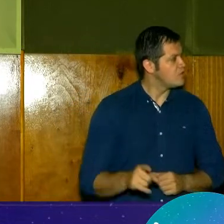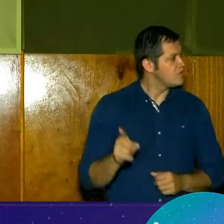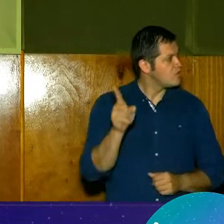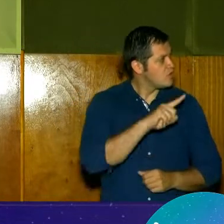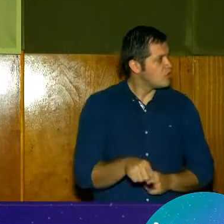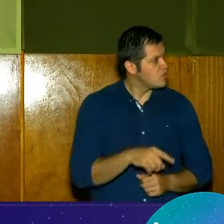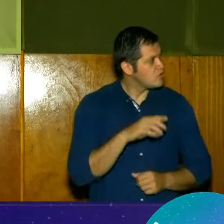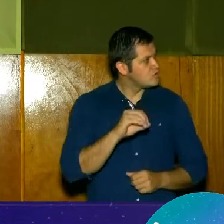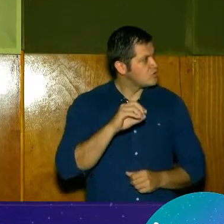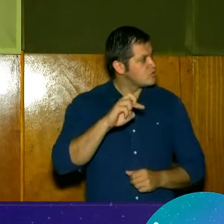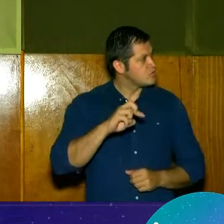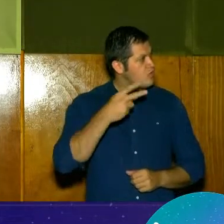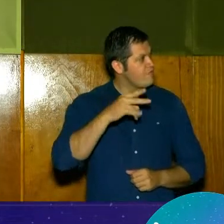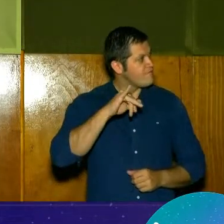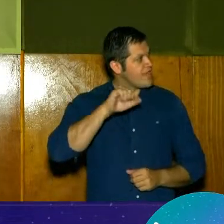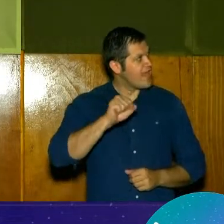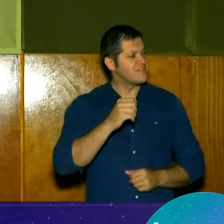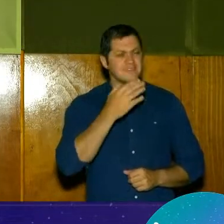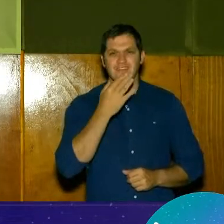si seguimos avanzando